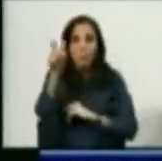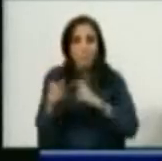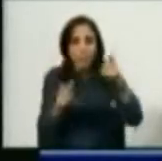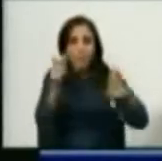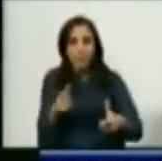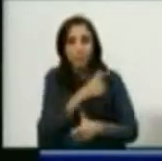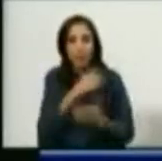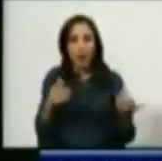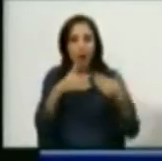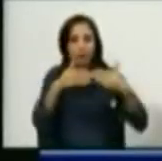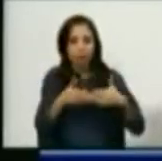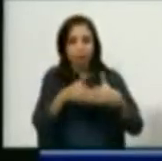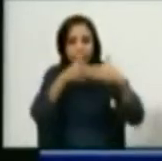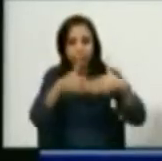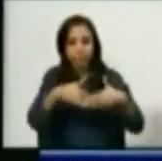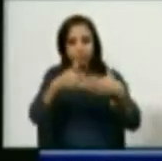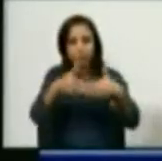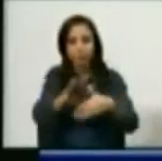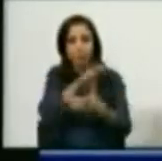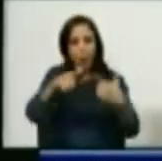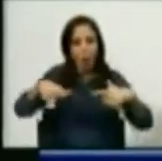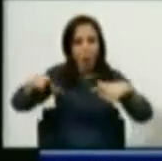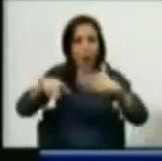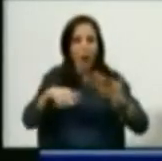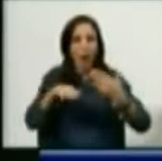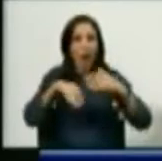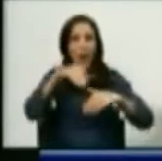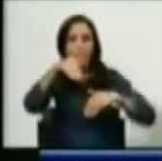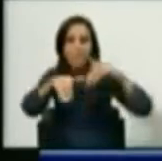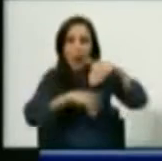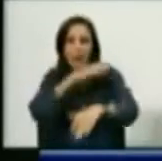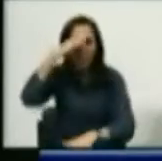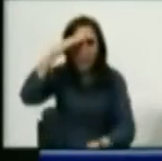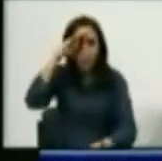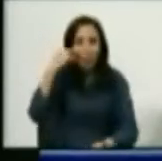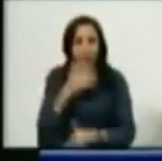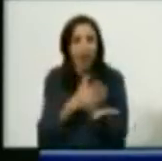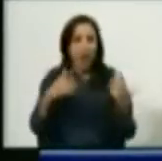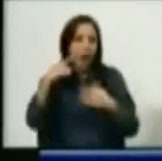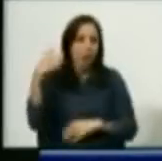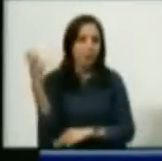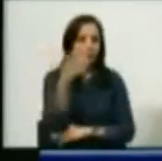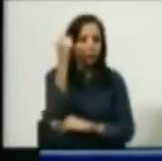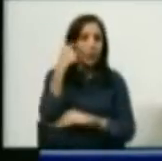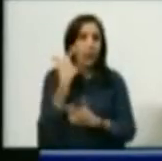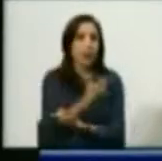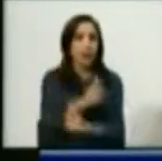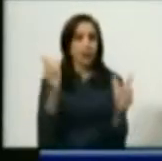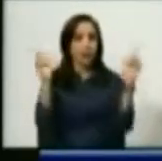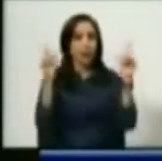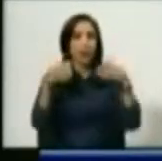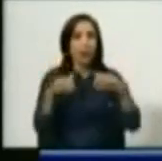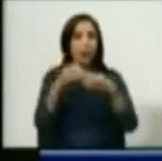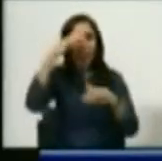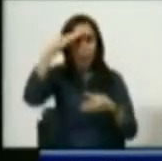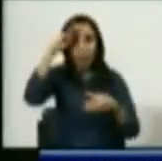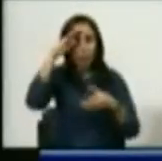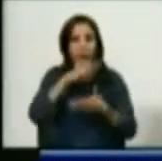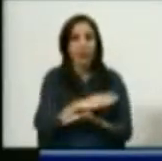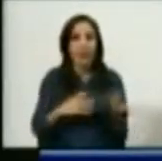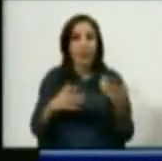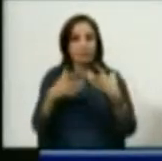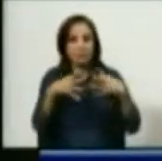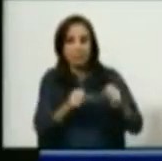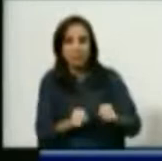desembarcaron del yate Granma en la costa de playa Girón Cuba iniciando la gesta heroica que libró el pueblo cubano de Las garras del imperialismo